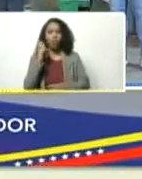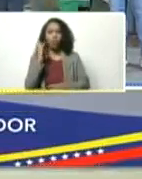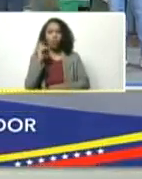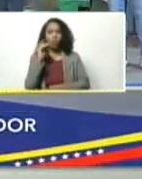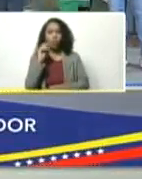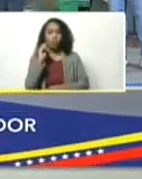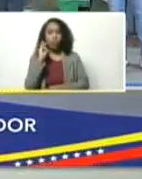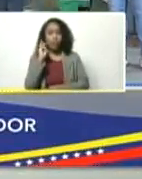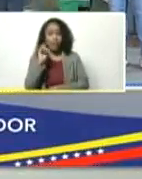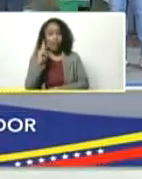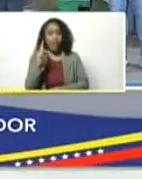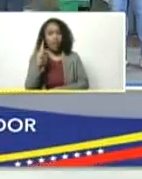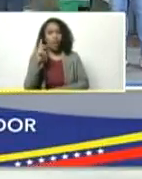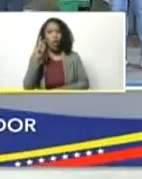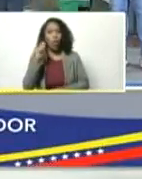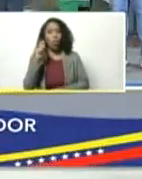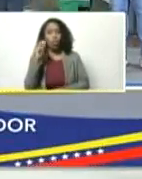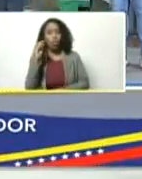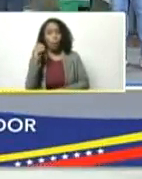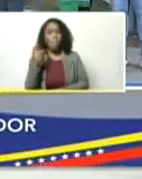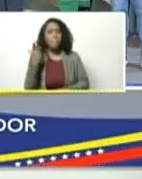TikTok, me gusta más que Instagram y Facebook.